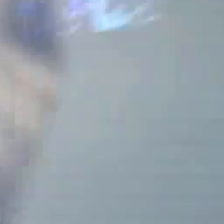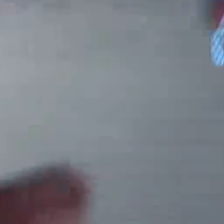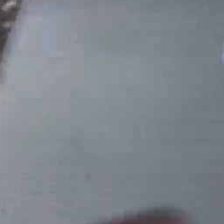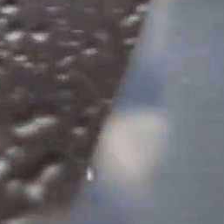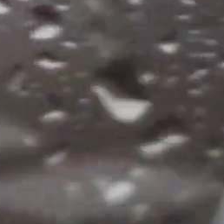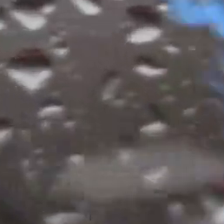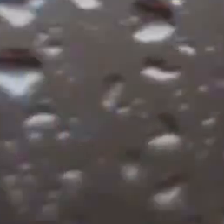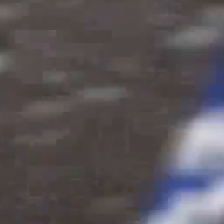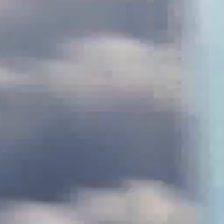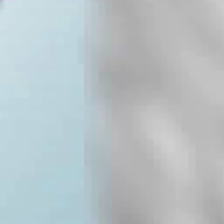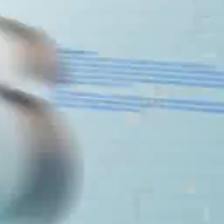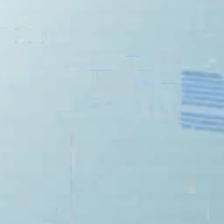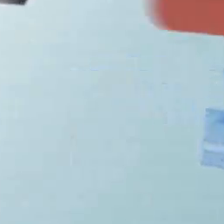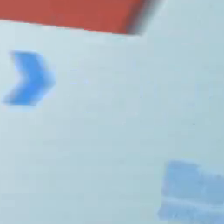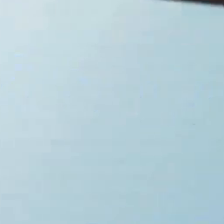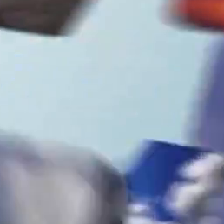Música